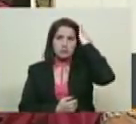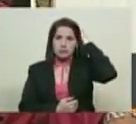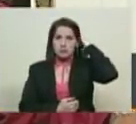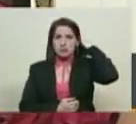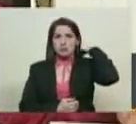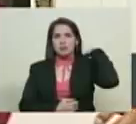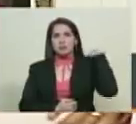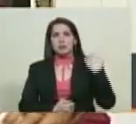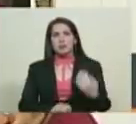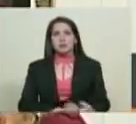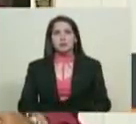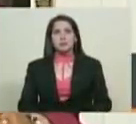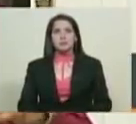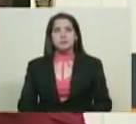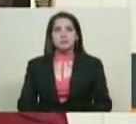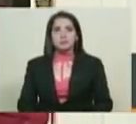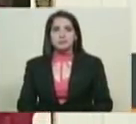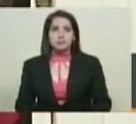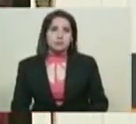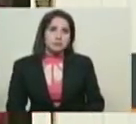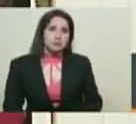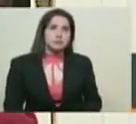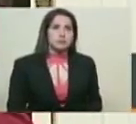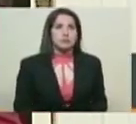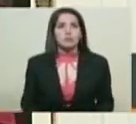la presidenta de la Constituyente,